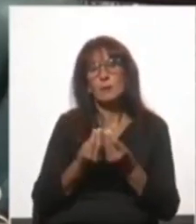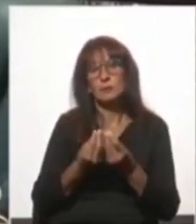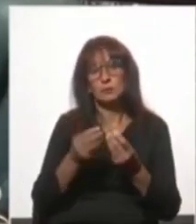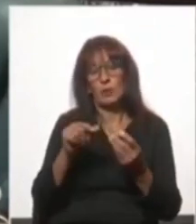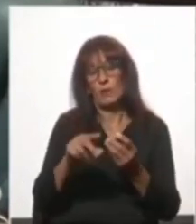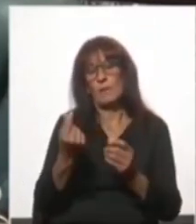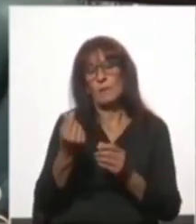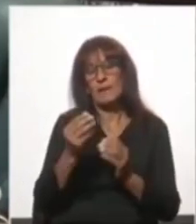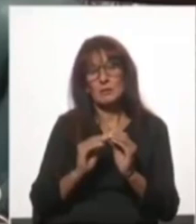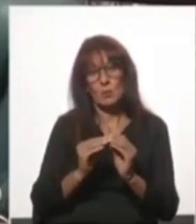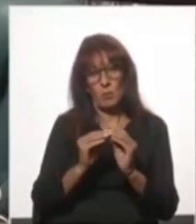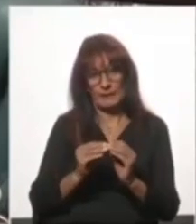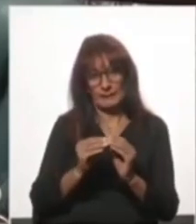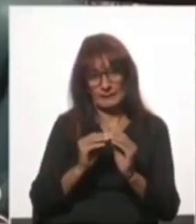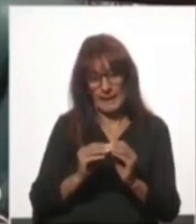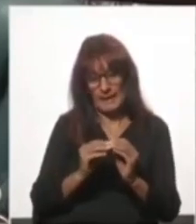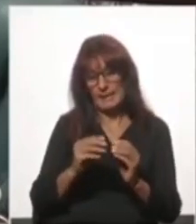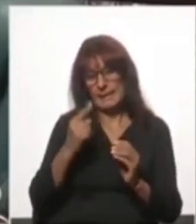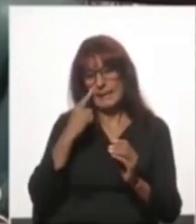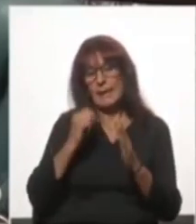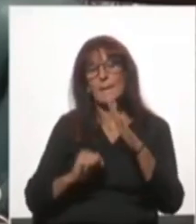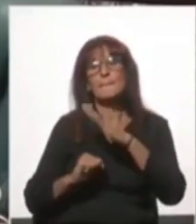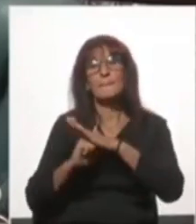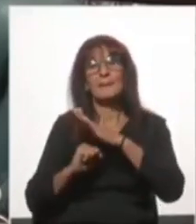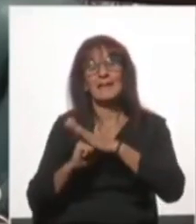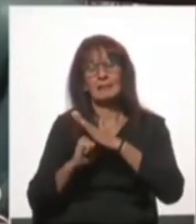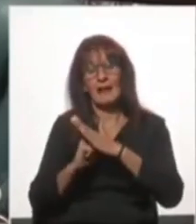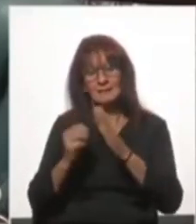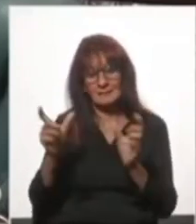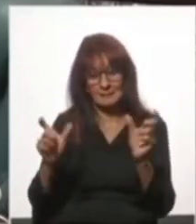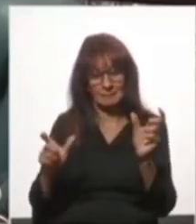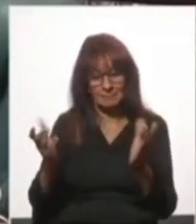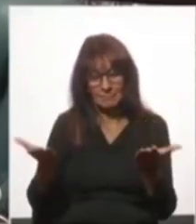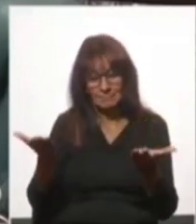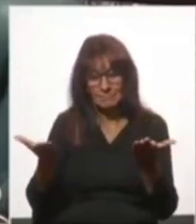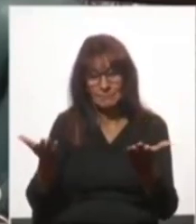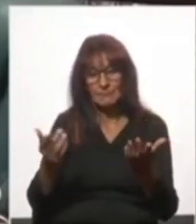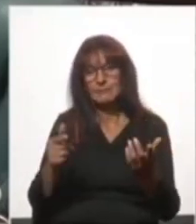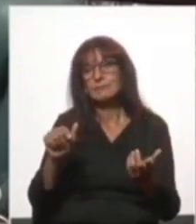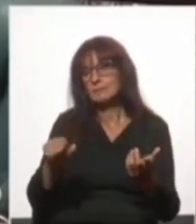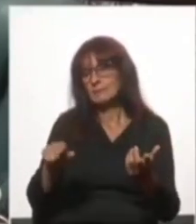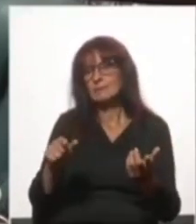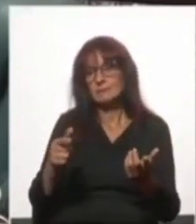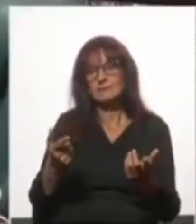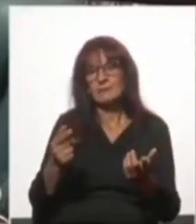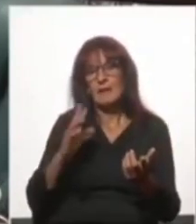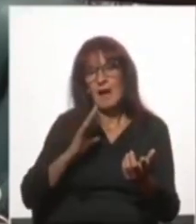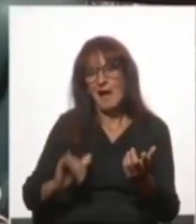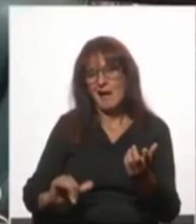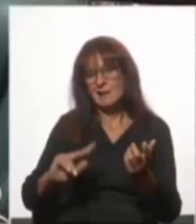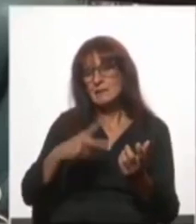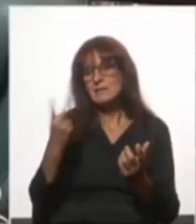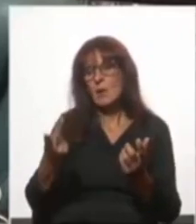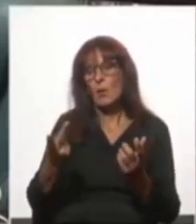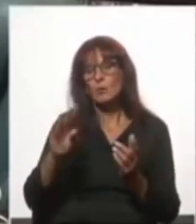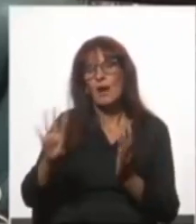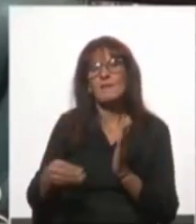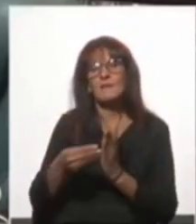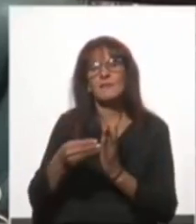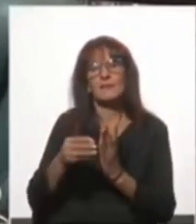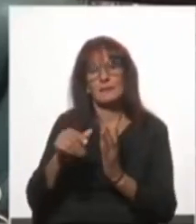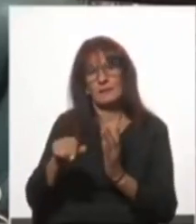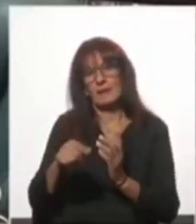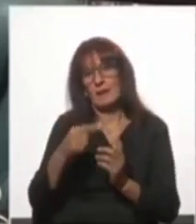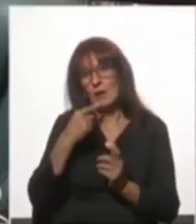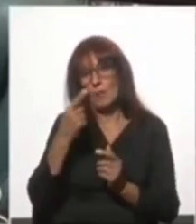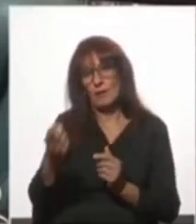las metas indicativas nos hacen también sospechar de que va a existir ese otro segundo ajuste fiscal que mencionaba